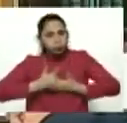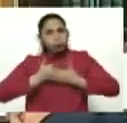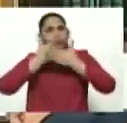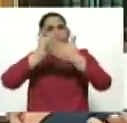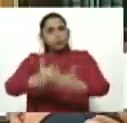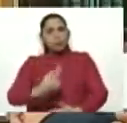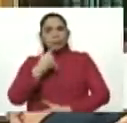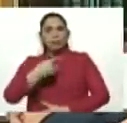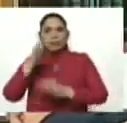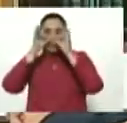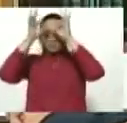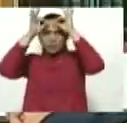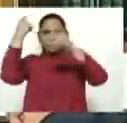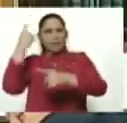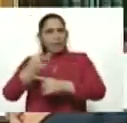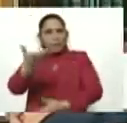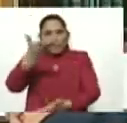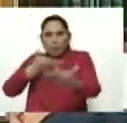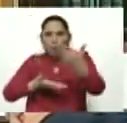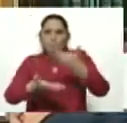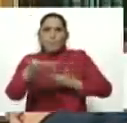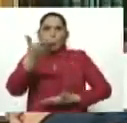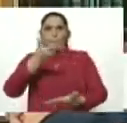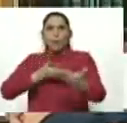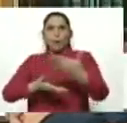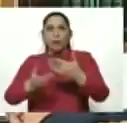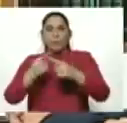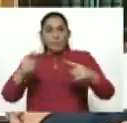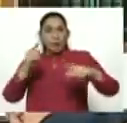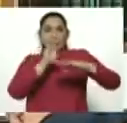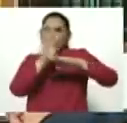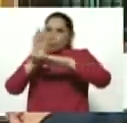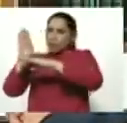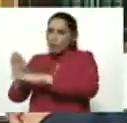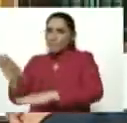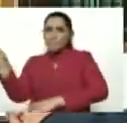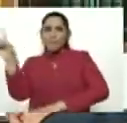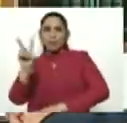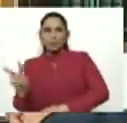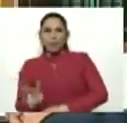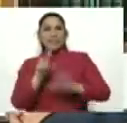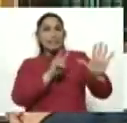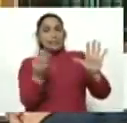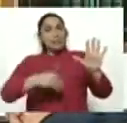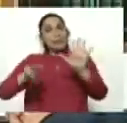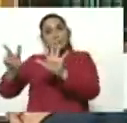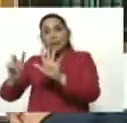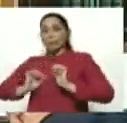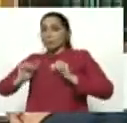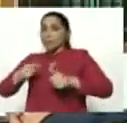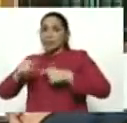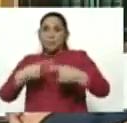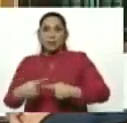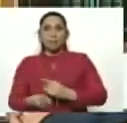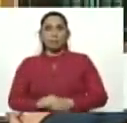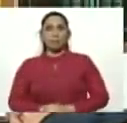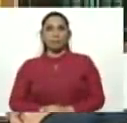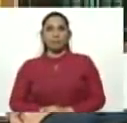Simón Rodríguez, entreayudar para proteger a Venezuela. 7 más 7, pues arranca mañana.